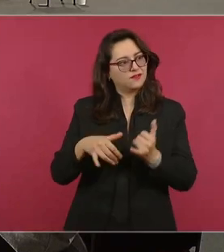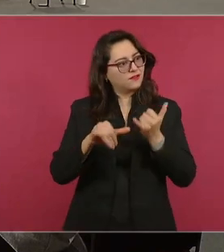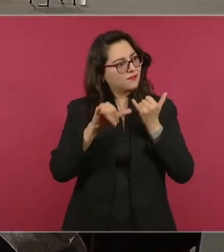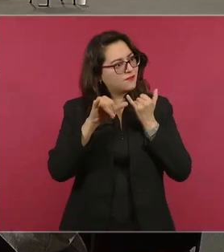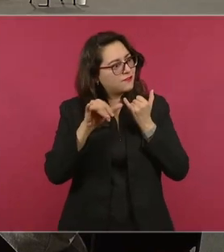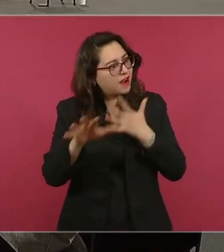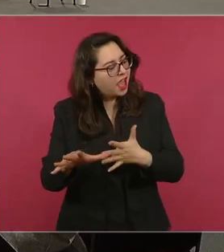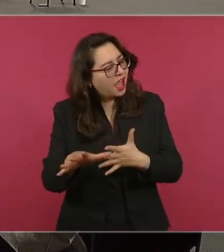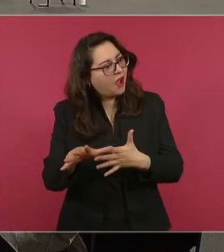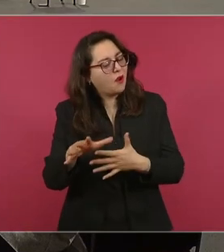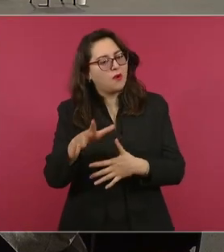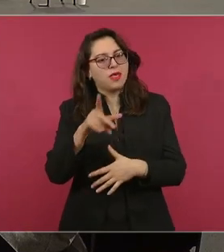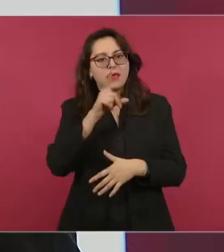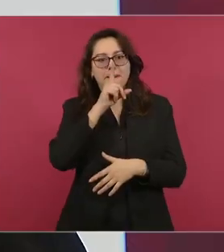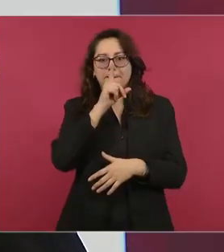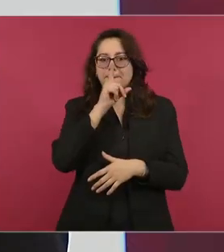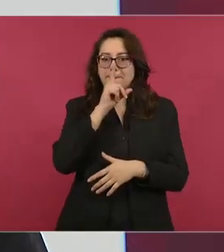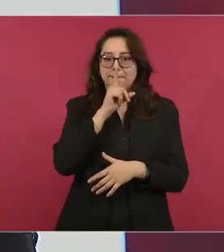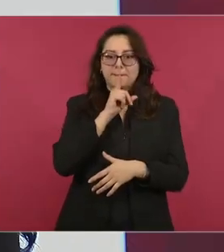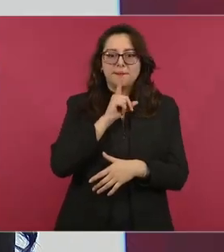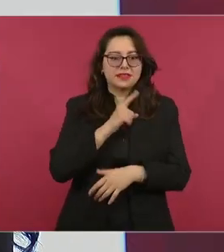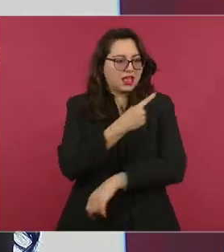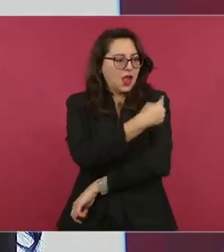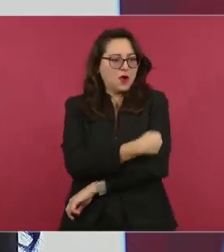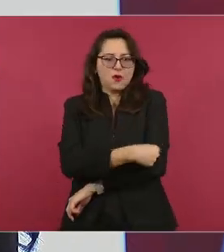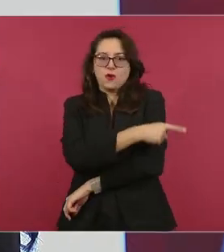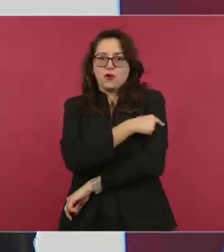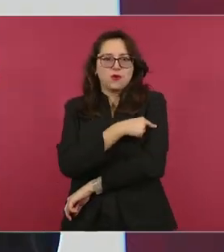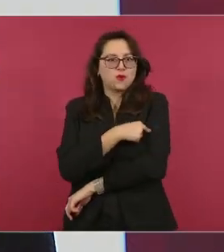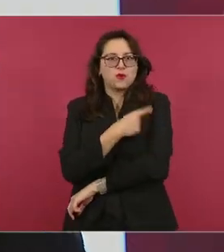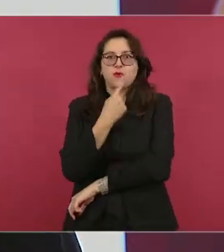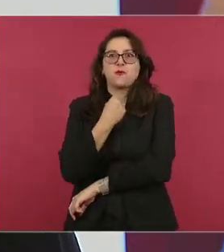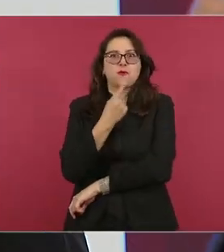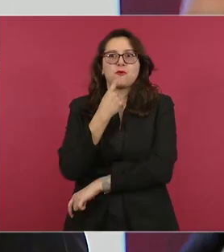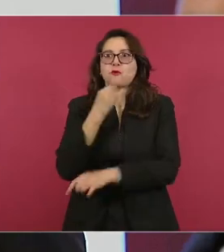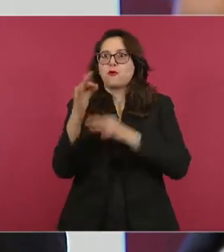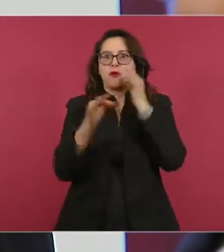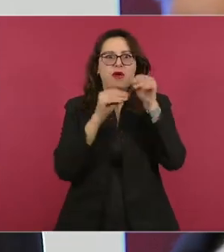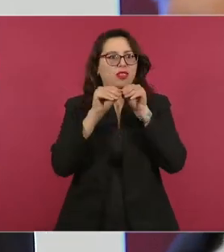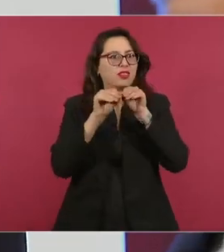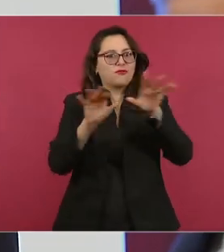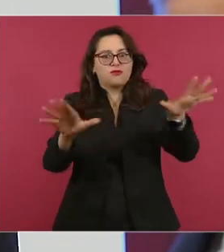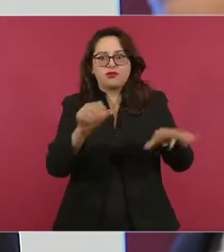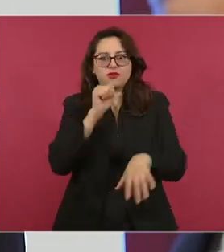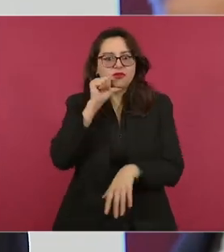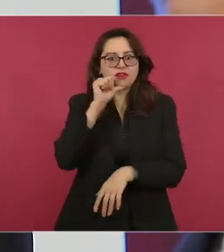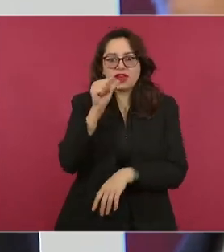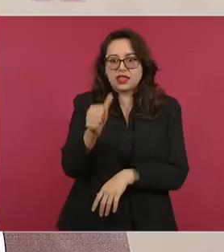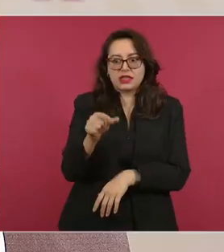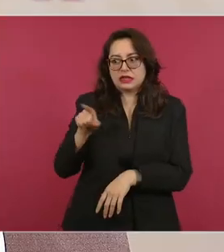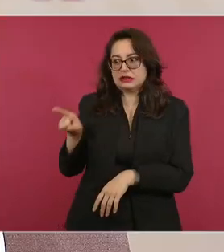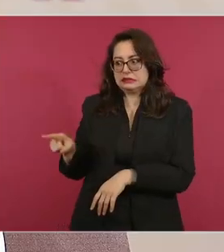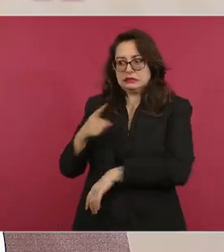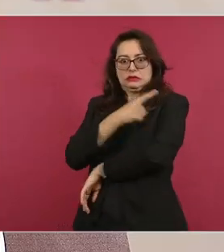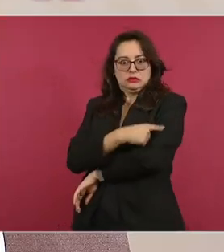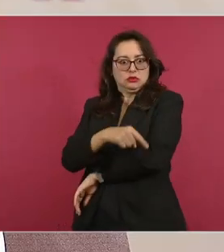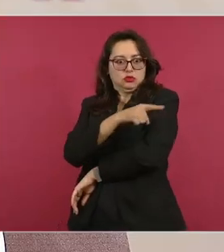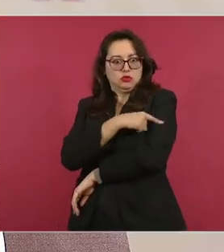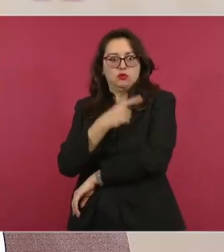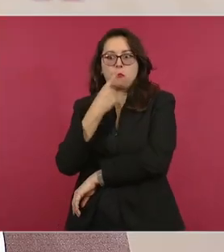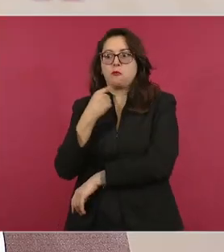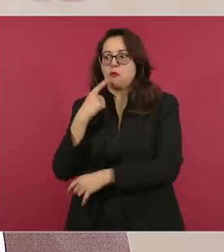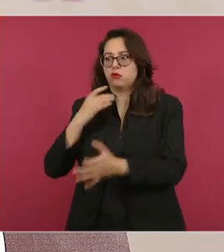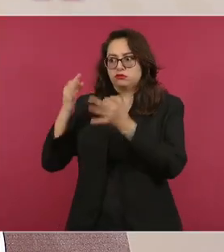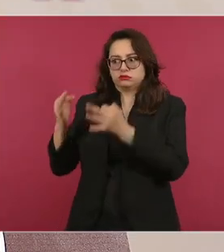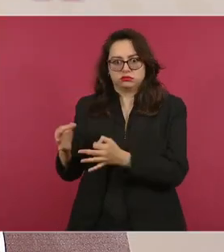fraudulentos. Al respecto, en sus cuentas oficiales verificadas, la Cruz Roja Nacional desmintió que se tratara de un comunicado emitido